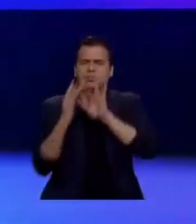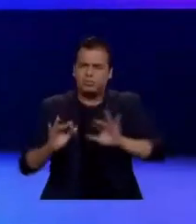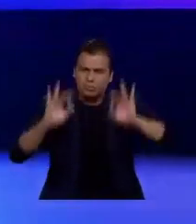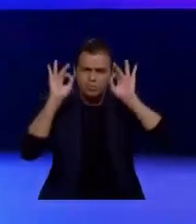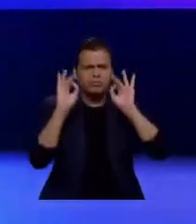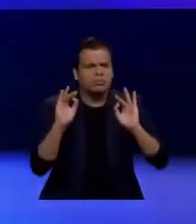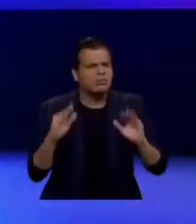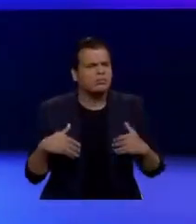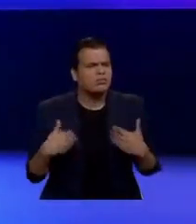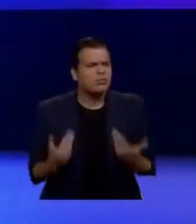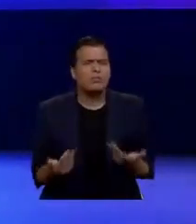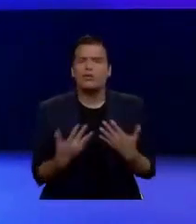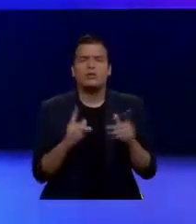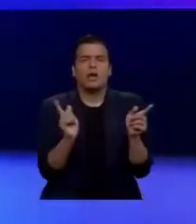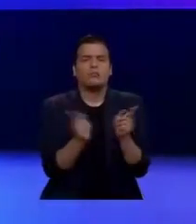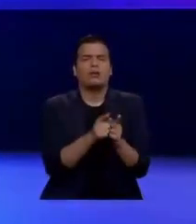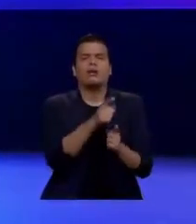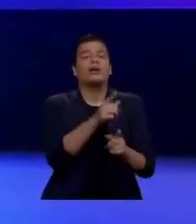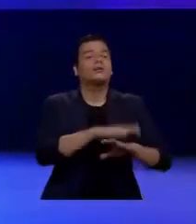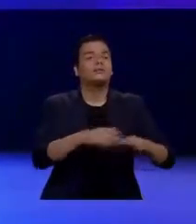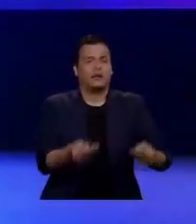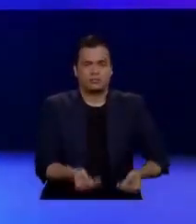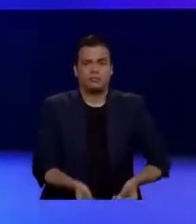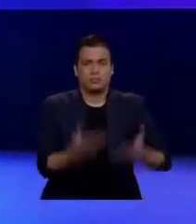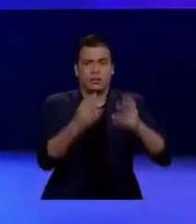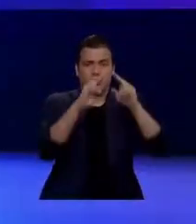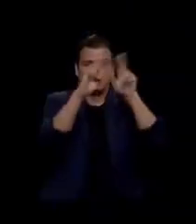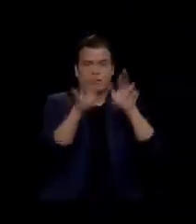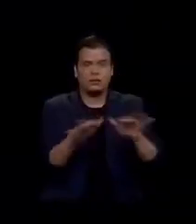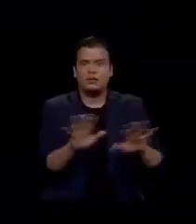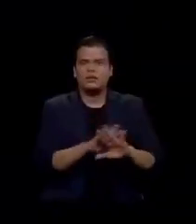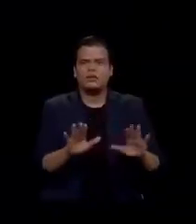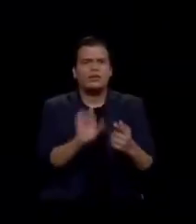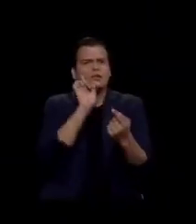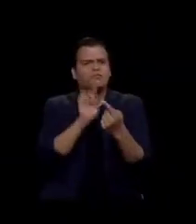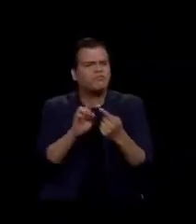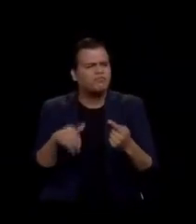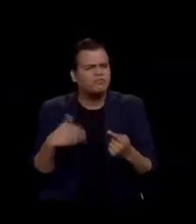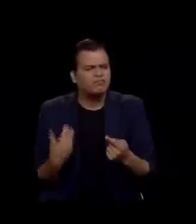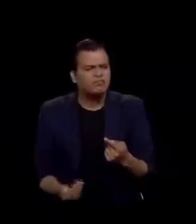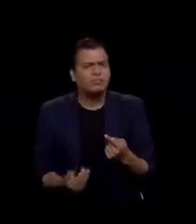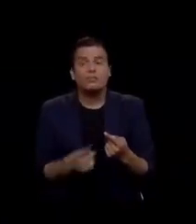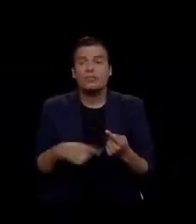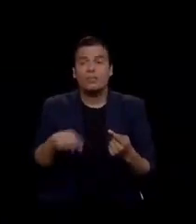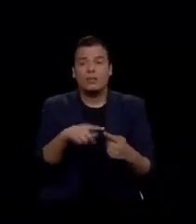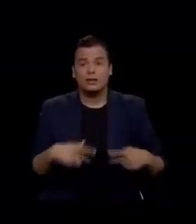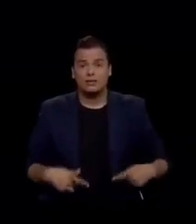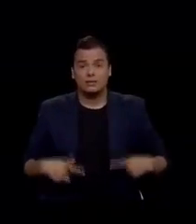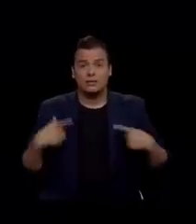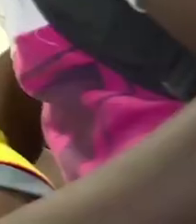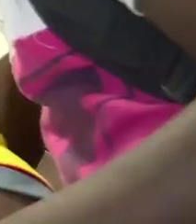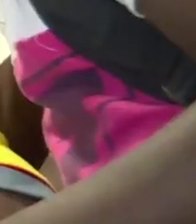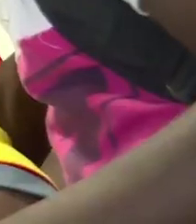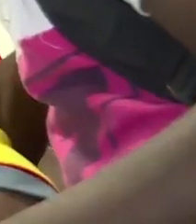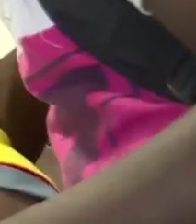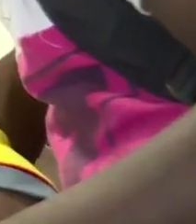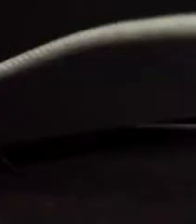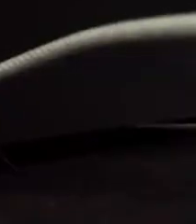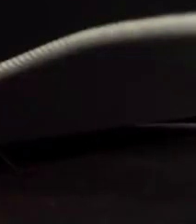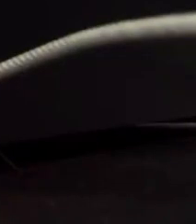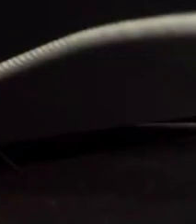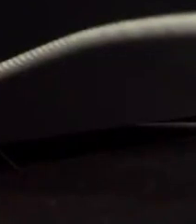que no es únicamente conectar sino que conectar tiene un propósito y el propósito siempre es la calidad de vida de los colombianos